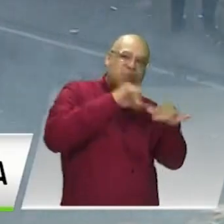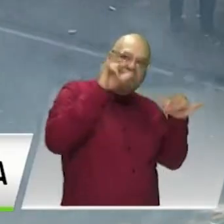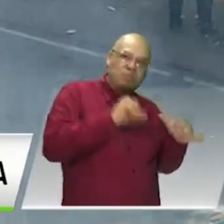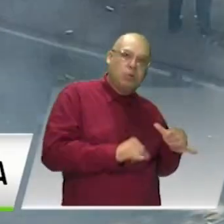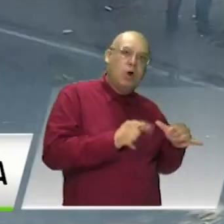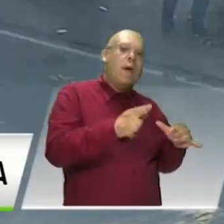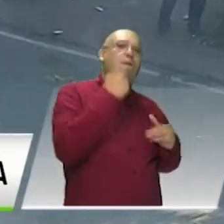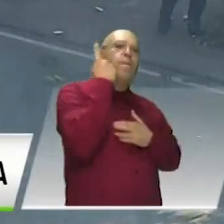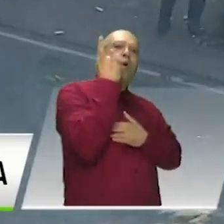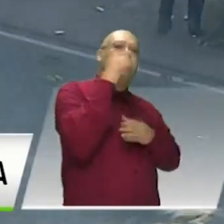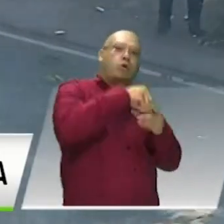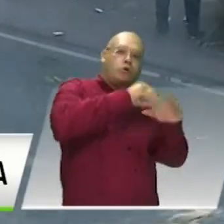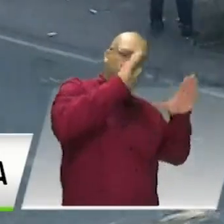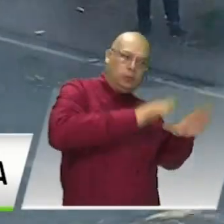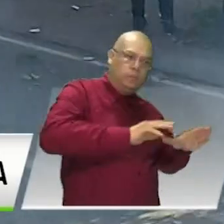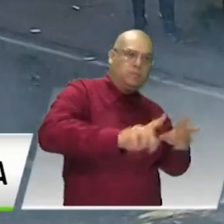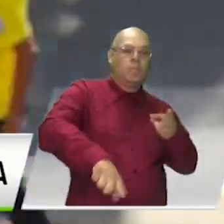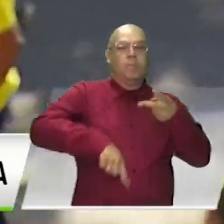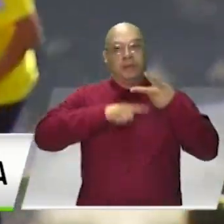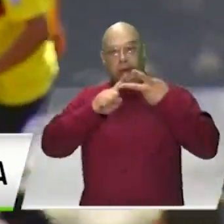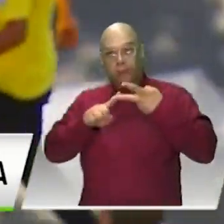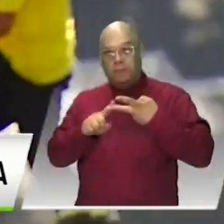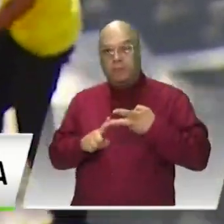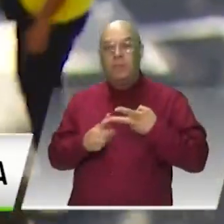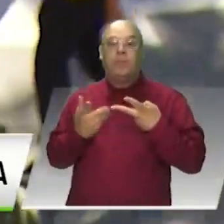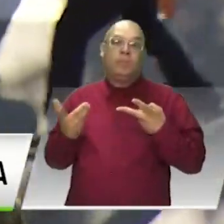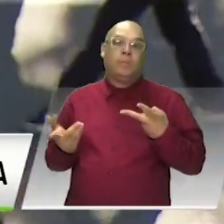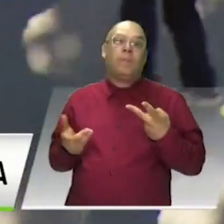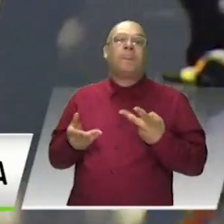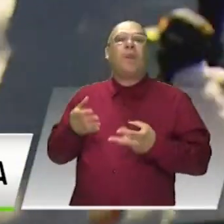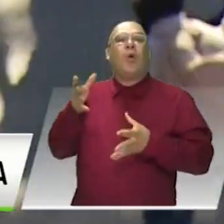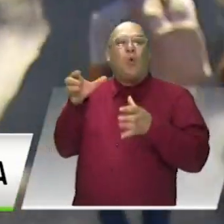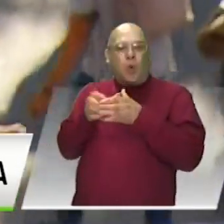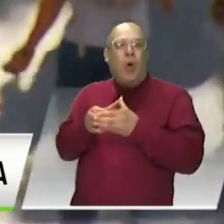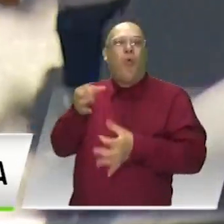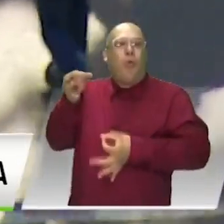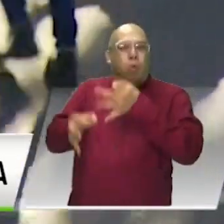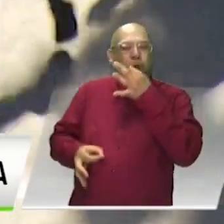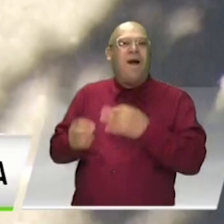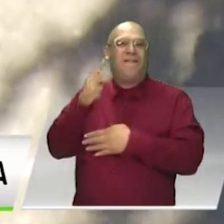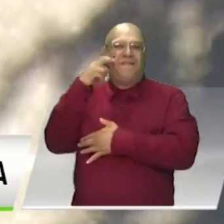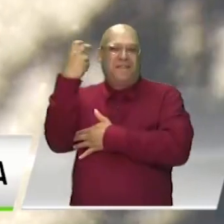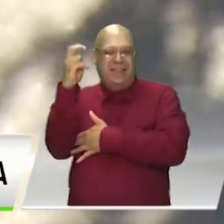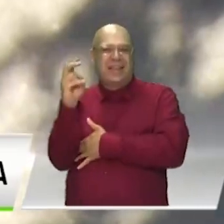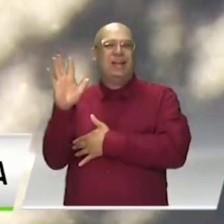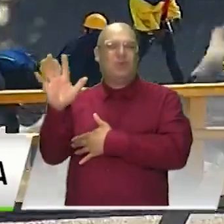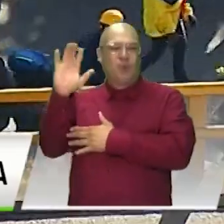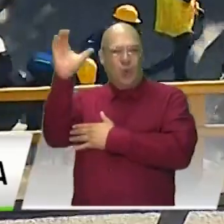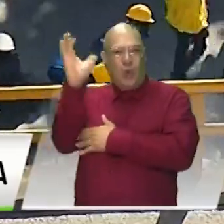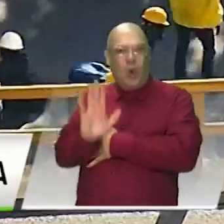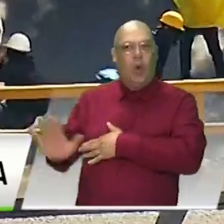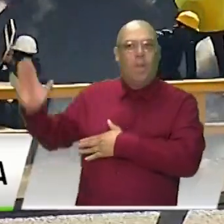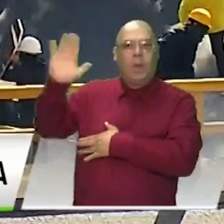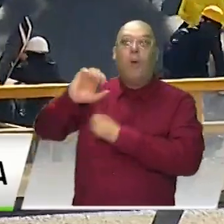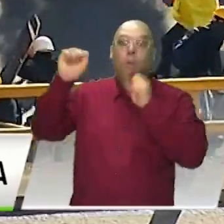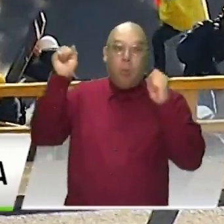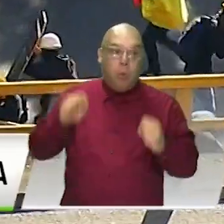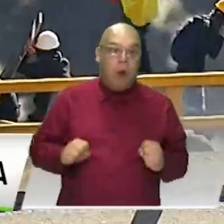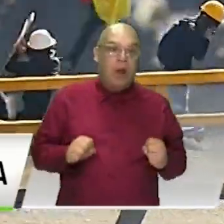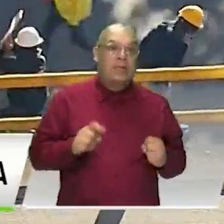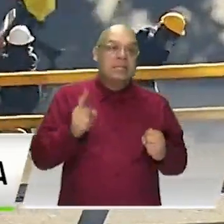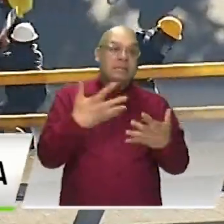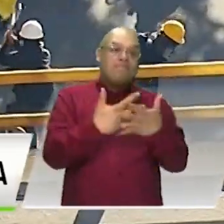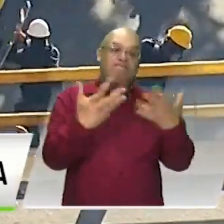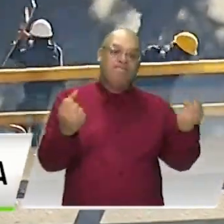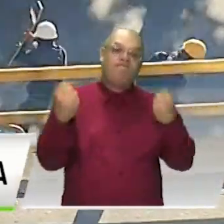estatus político. Y el segundo, que es un juez fiscal o un juez de la República quienes pueden ordenar la privación